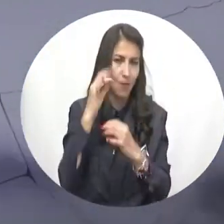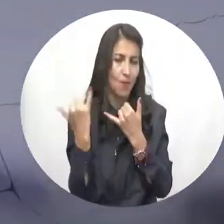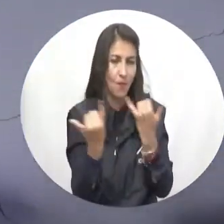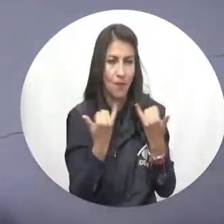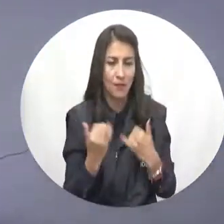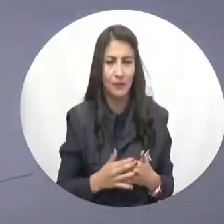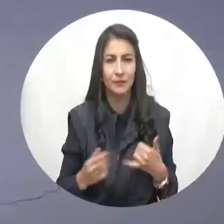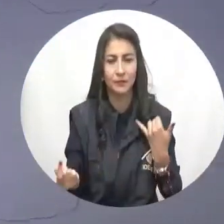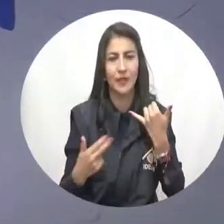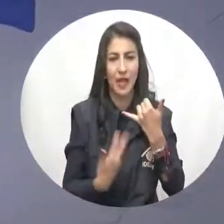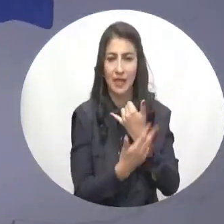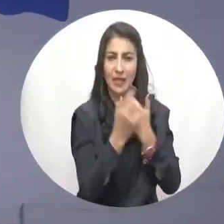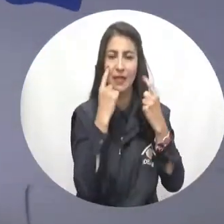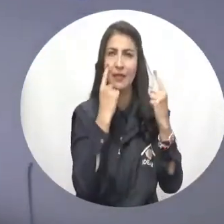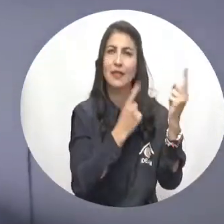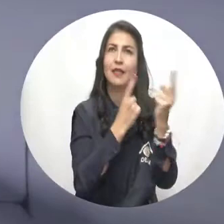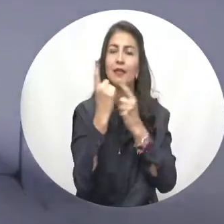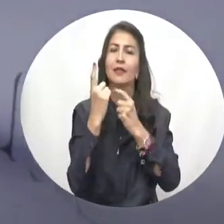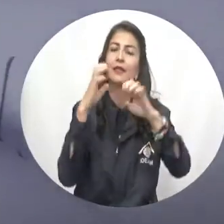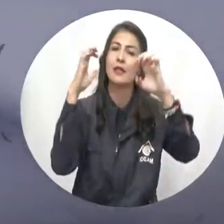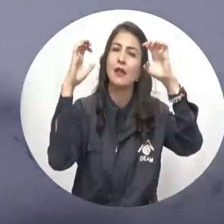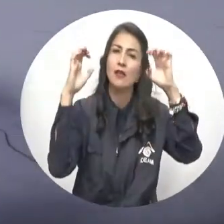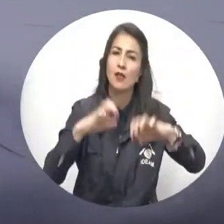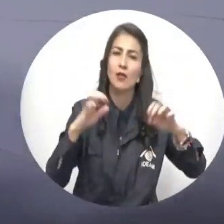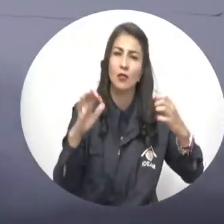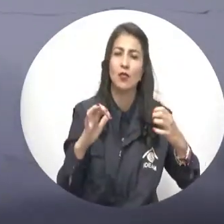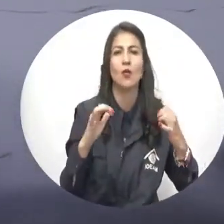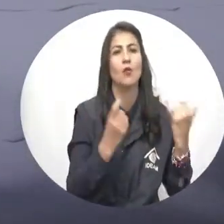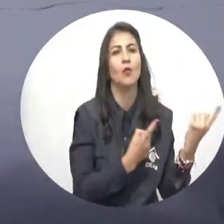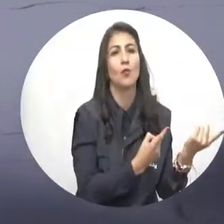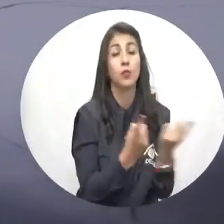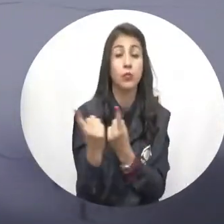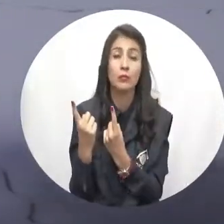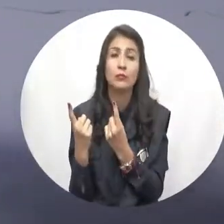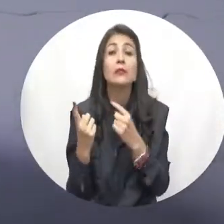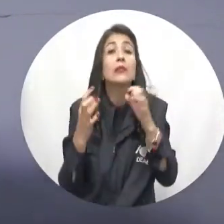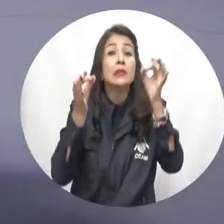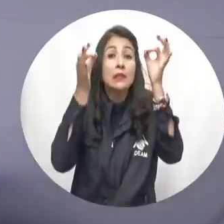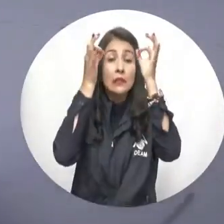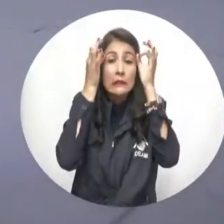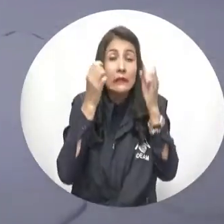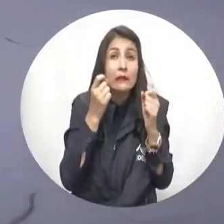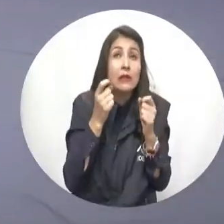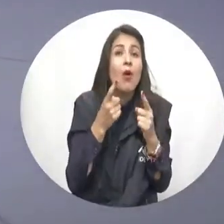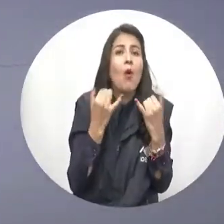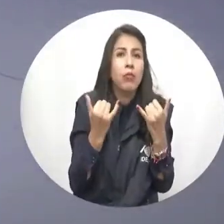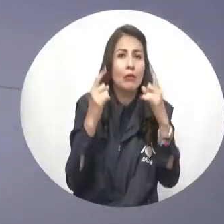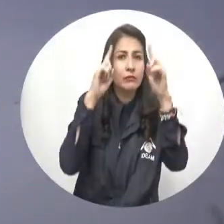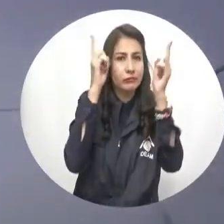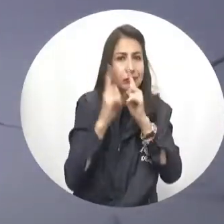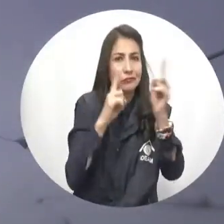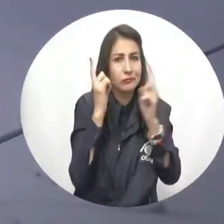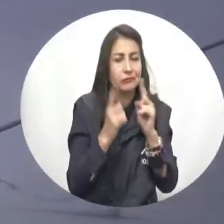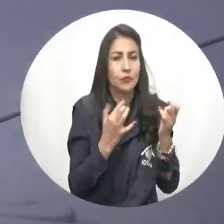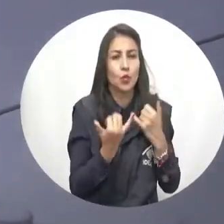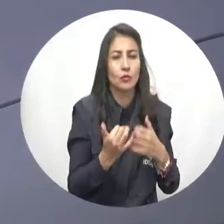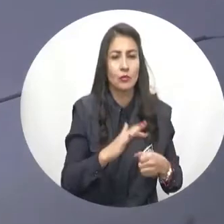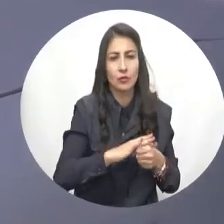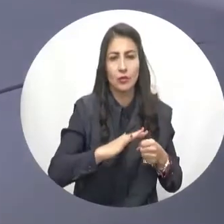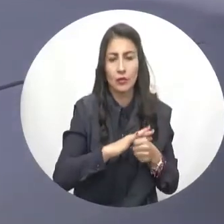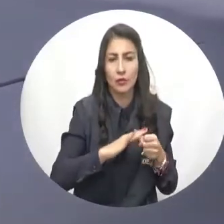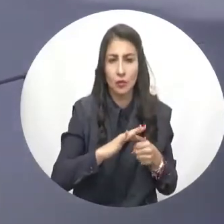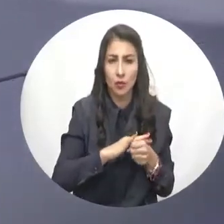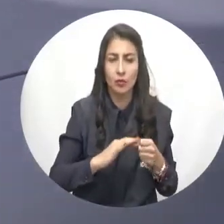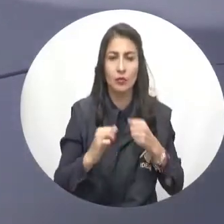tormentas eléctricas. La zona andina sigue captando lluvias de todo tipo, y por lo tanto no será sorpresa que haya tormentas eléctricas en zonas